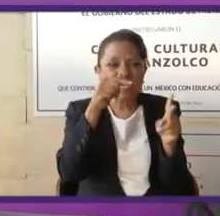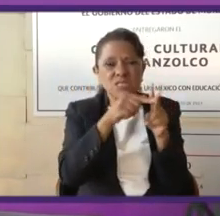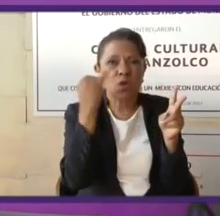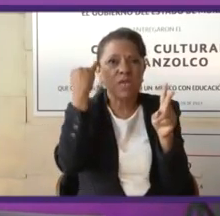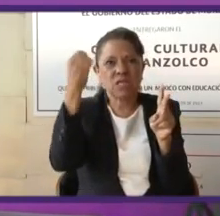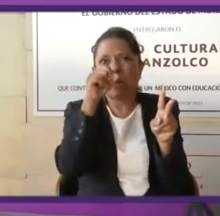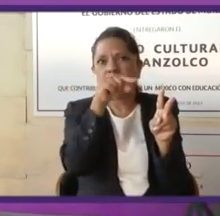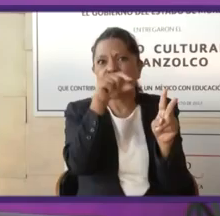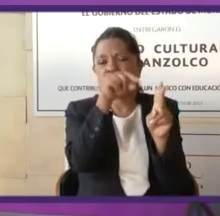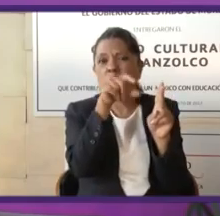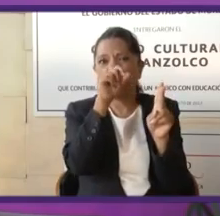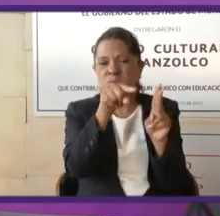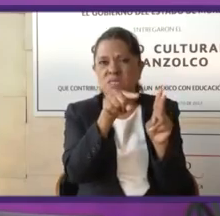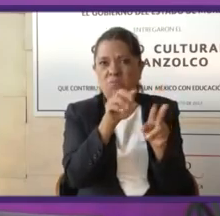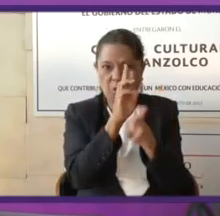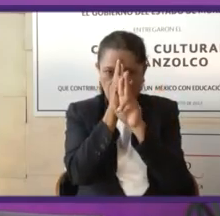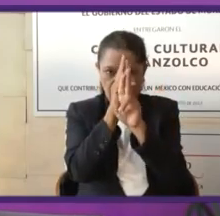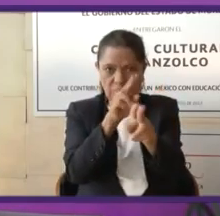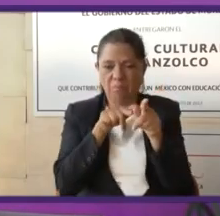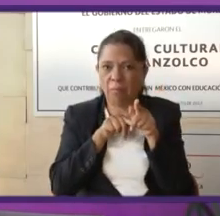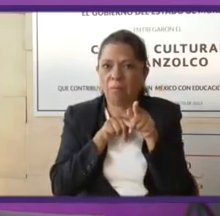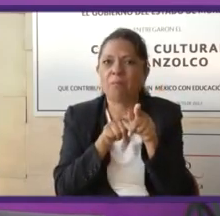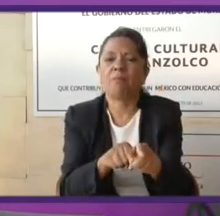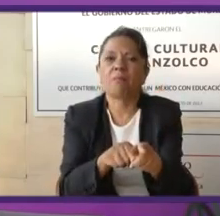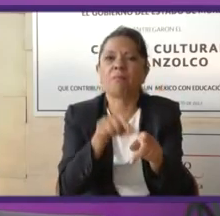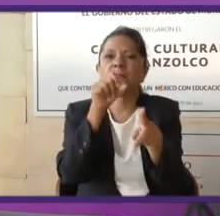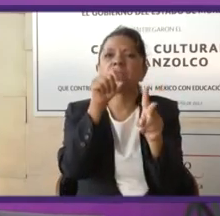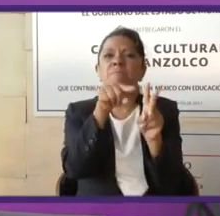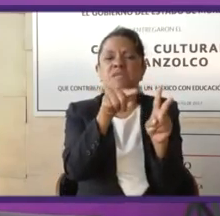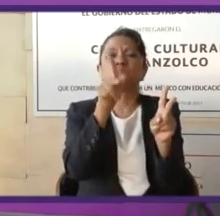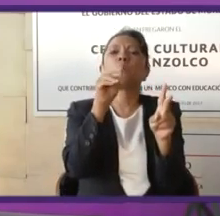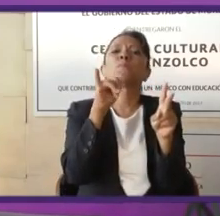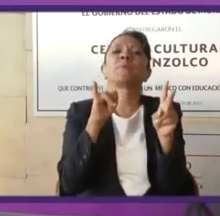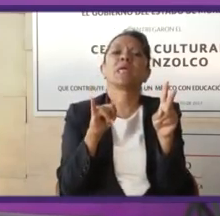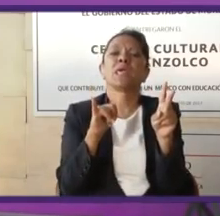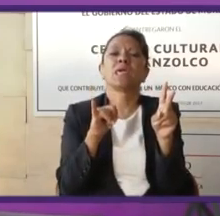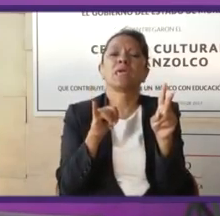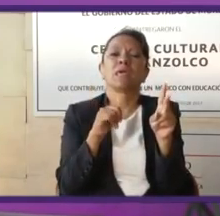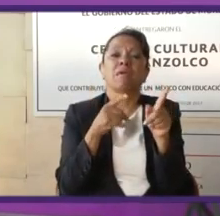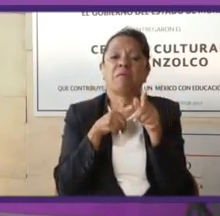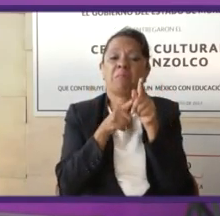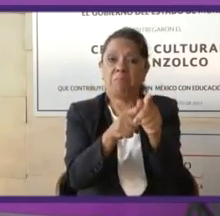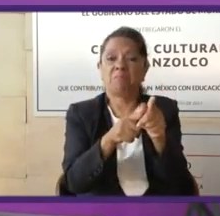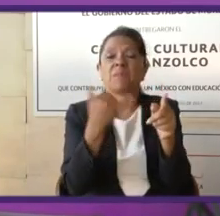ideológica conservadora, la visión del priismo conservador